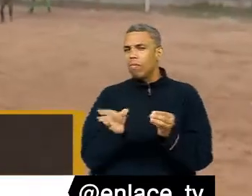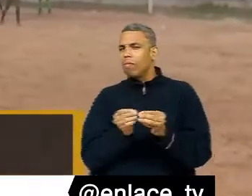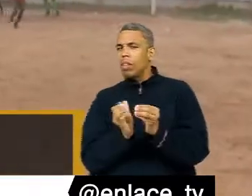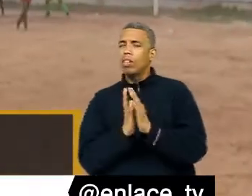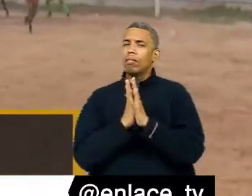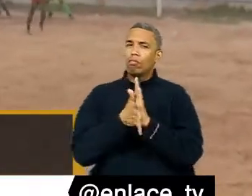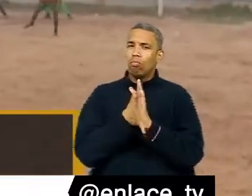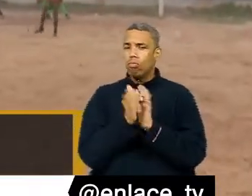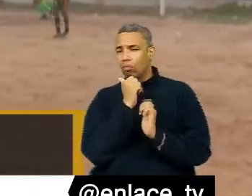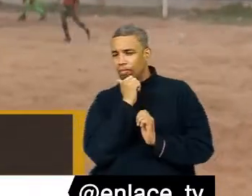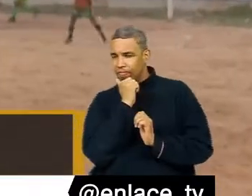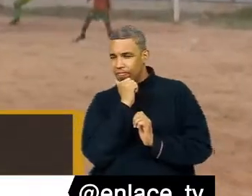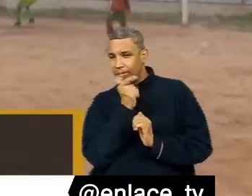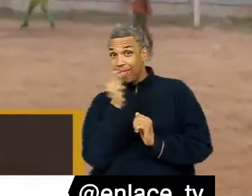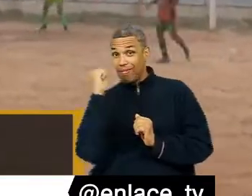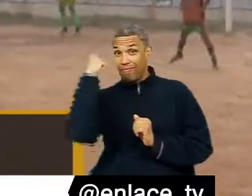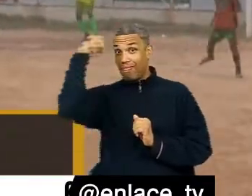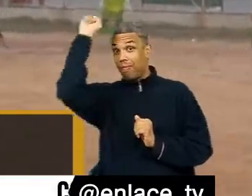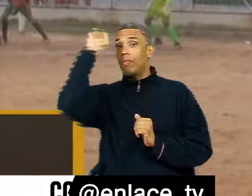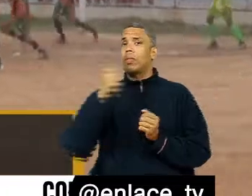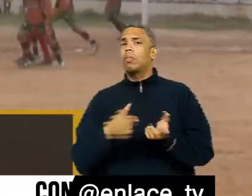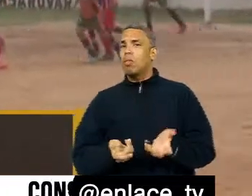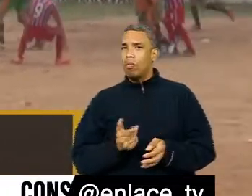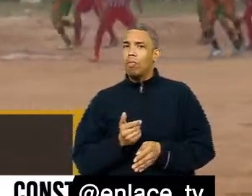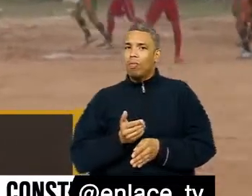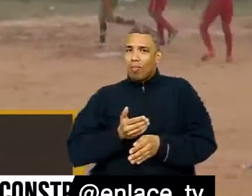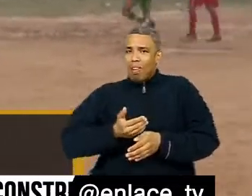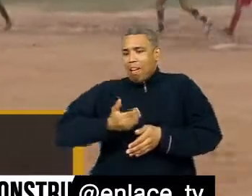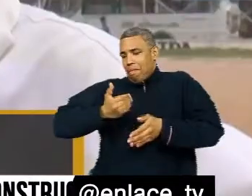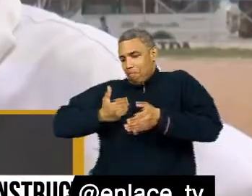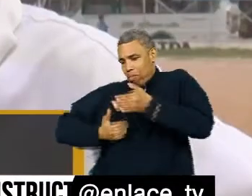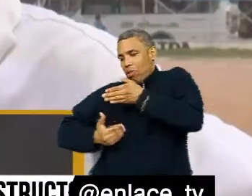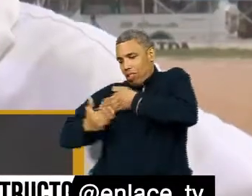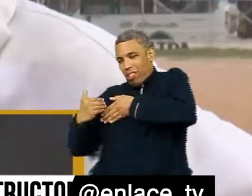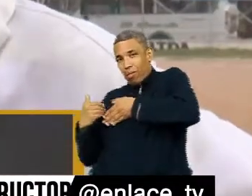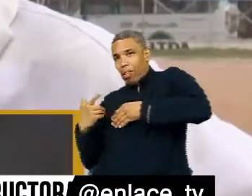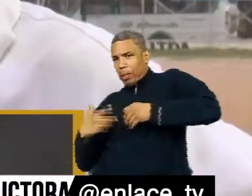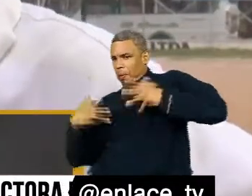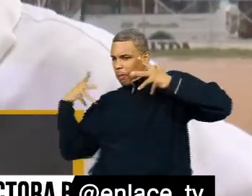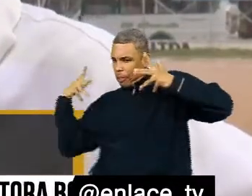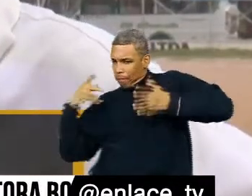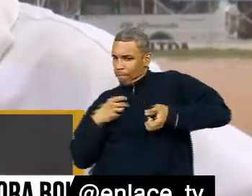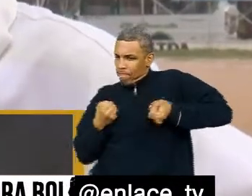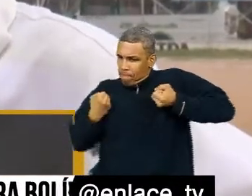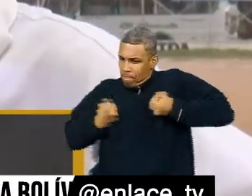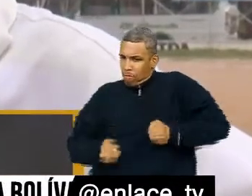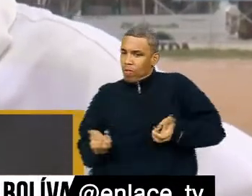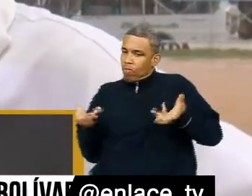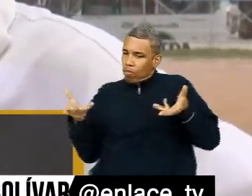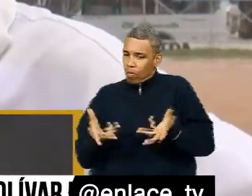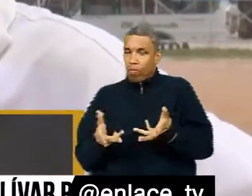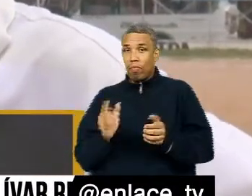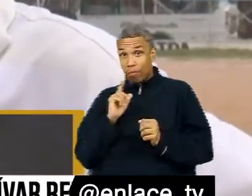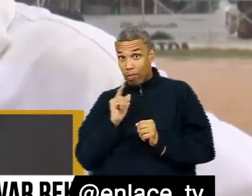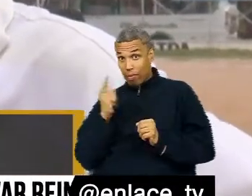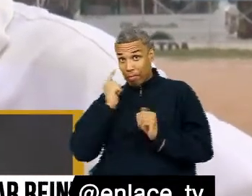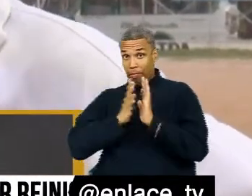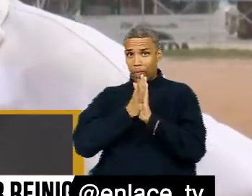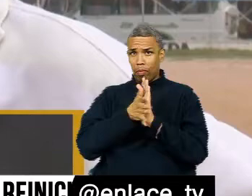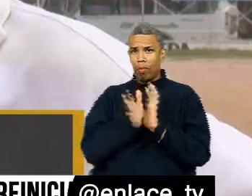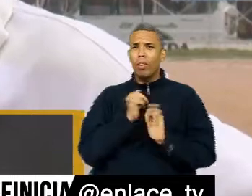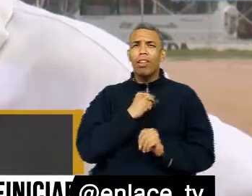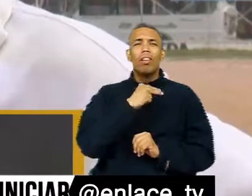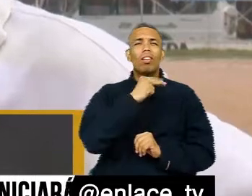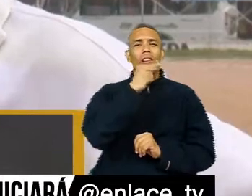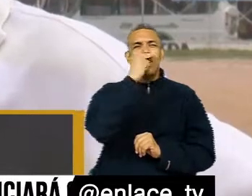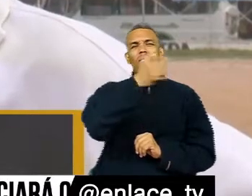este tipo de resultados hacen parte del proceso de formación de los jóvenes. Porque es que esto sucede en el fútbol, son muchachos que están empezando apenas a vivir esto,